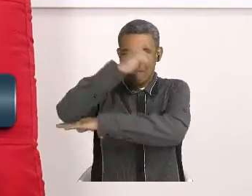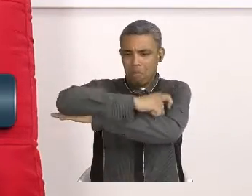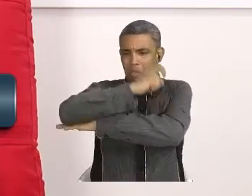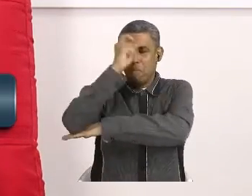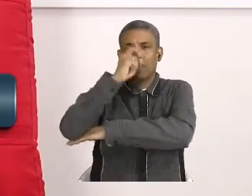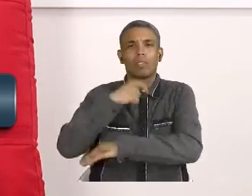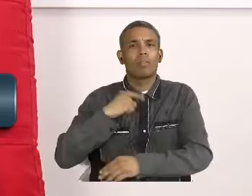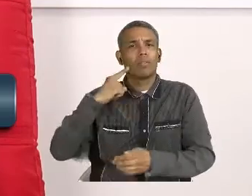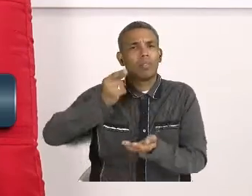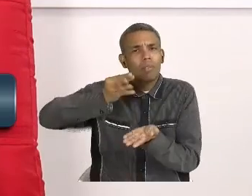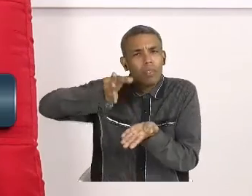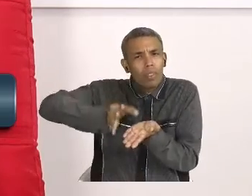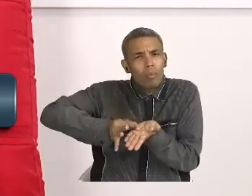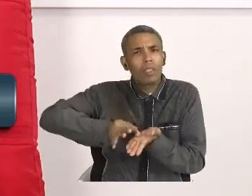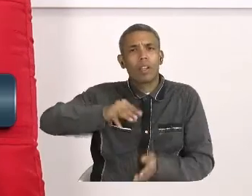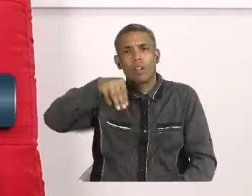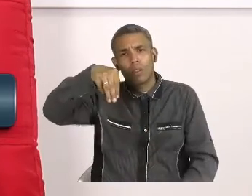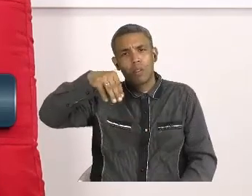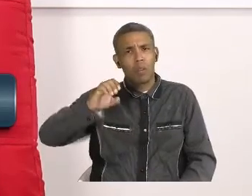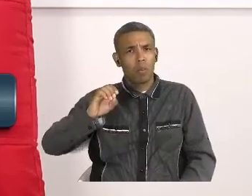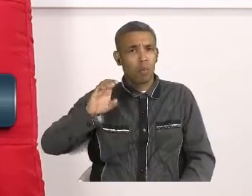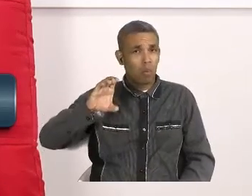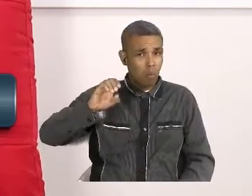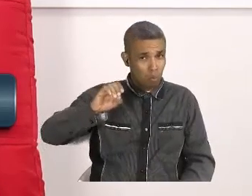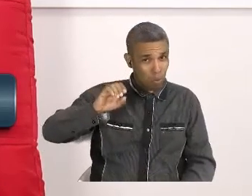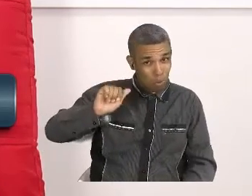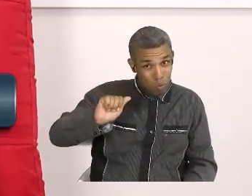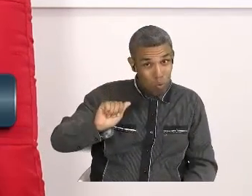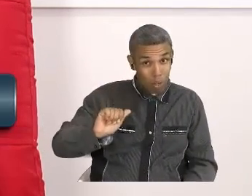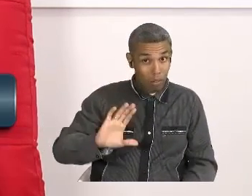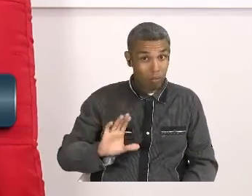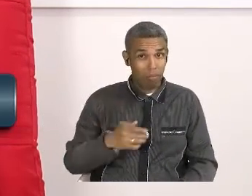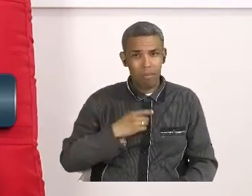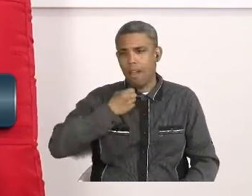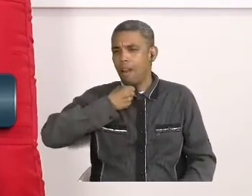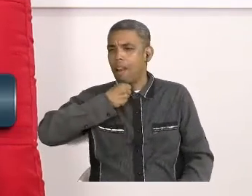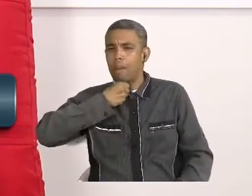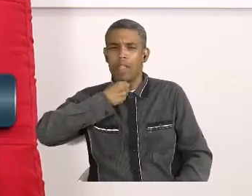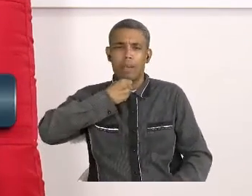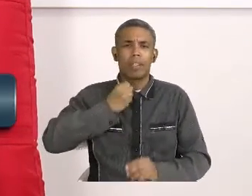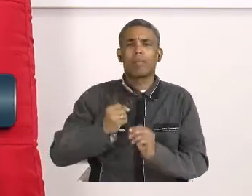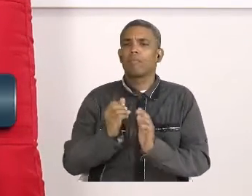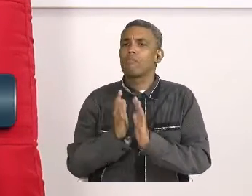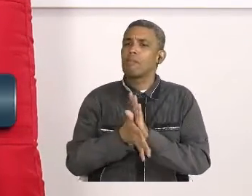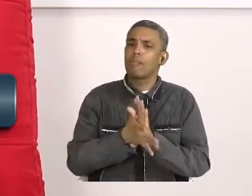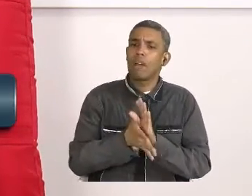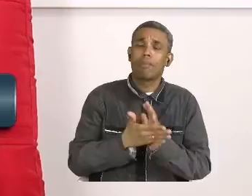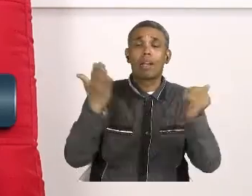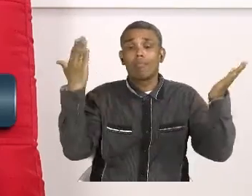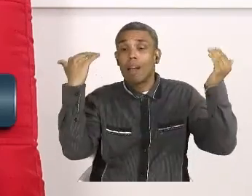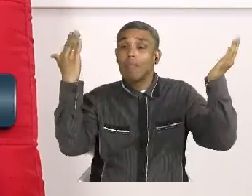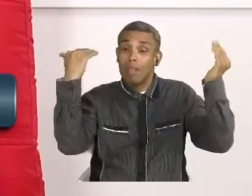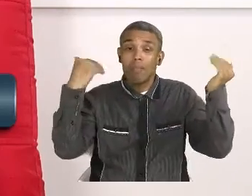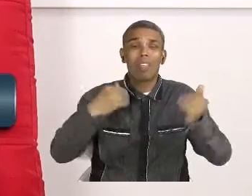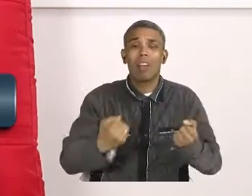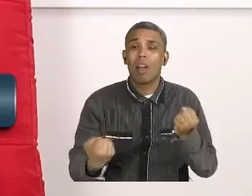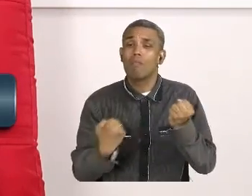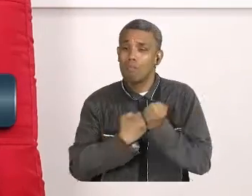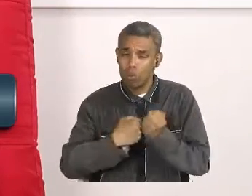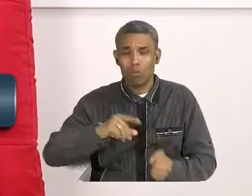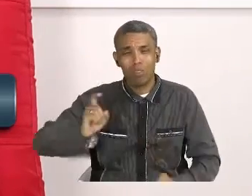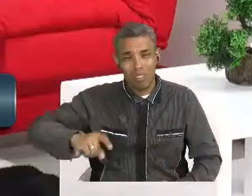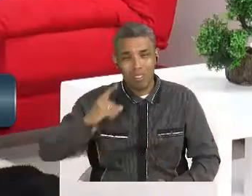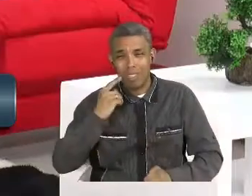dado, digamos, un parte muy alentador y pues necesitamos esas ayudas y desde Barranca Bermeja estamos muy dispuestos a